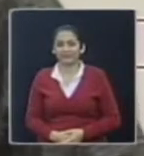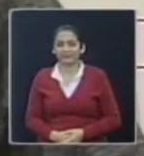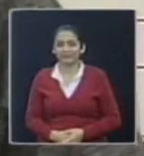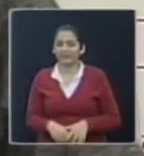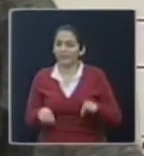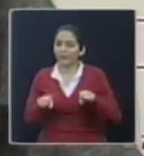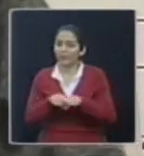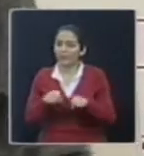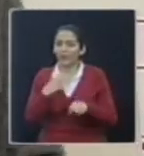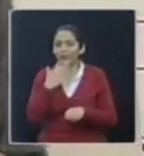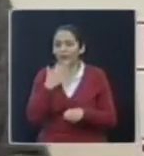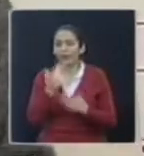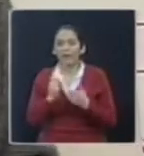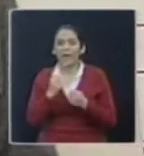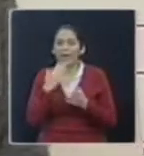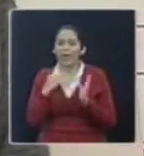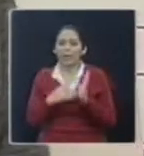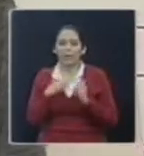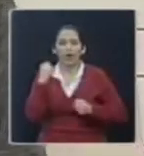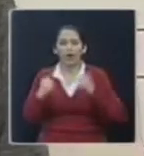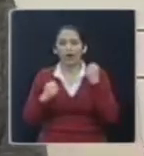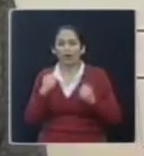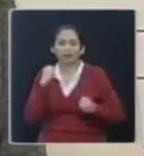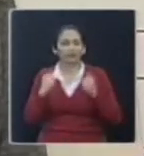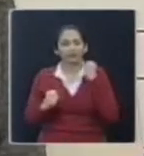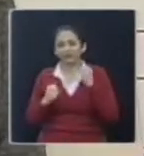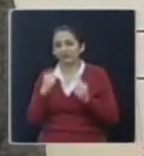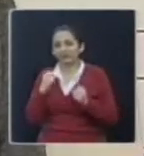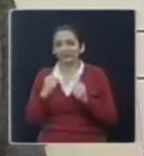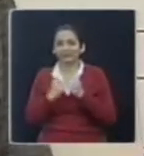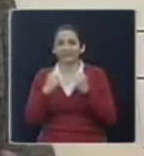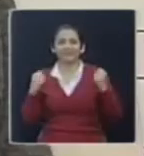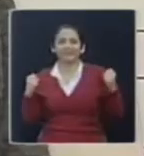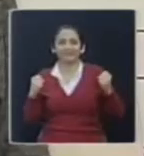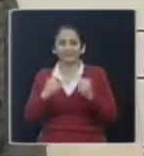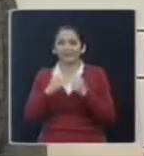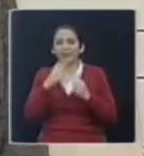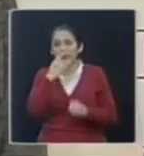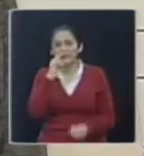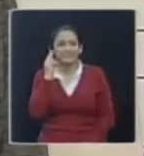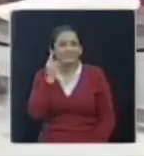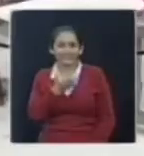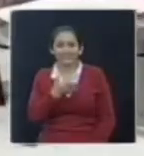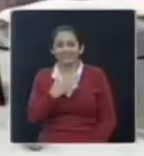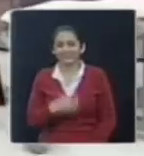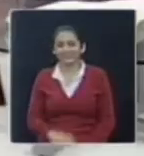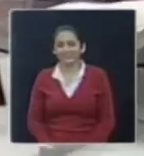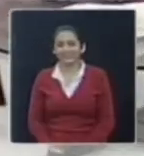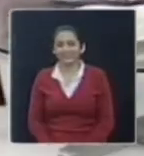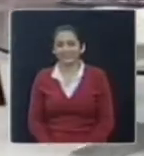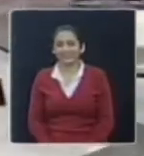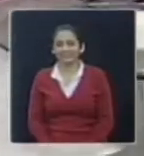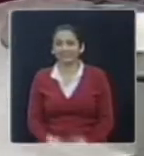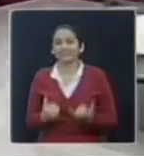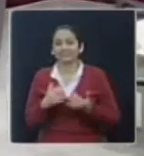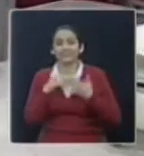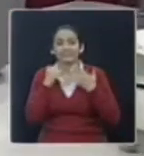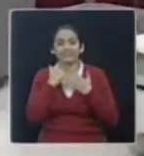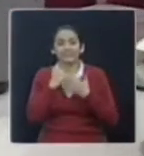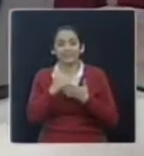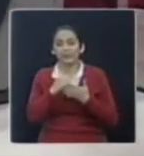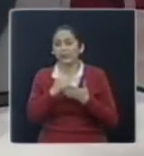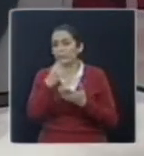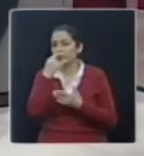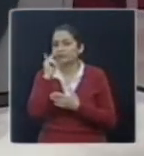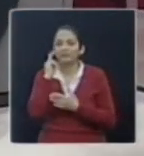para correr o entrenar para los niños. Y bueno, en realidad la gama que ofrece Reebok va a satisfacer todas las actividades